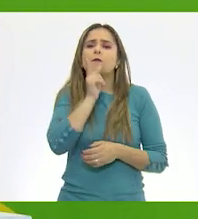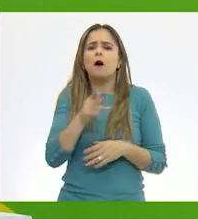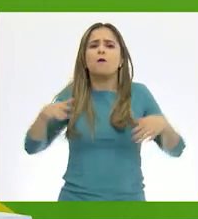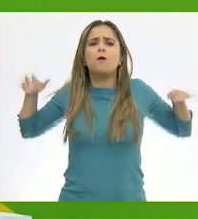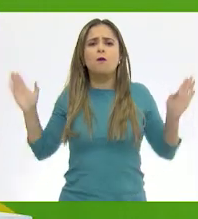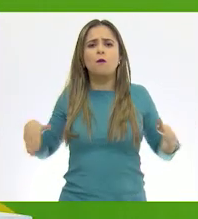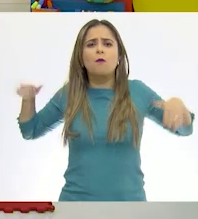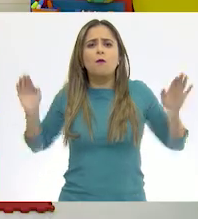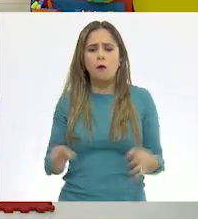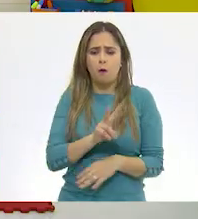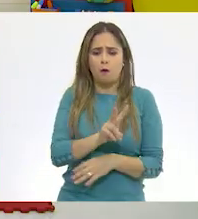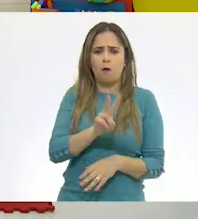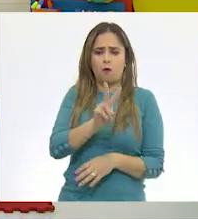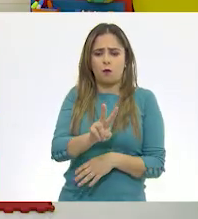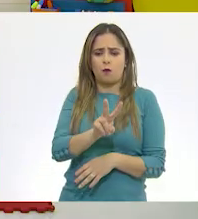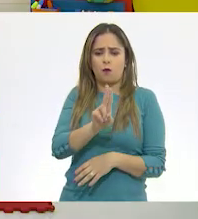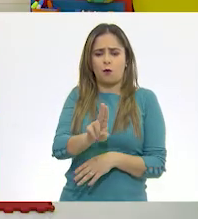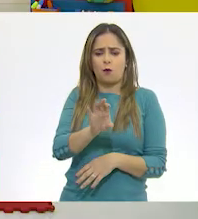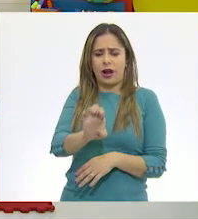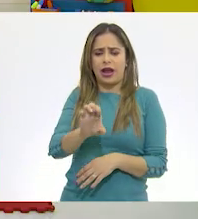vuela?